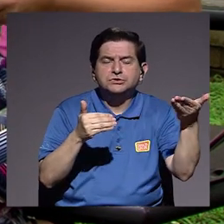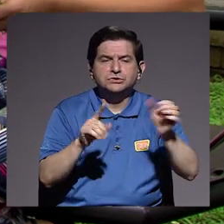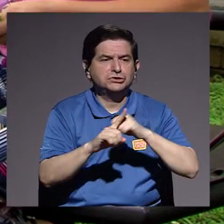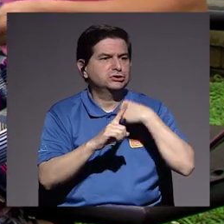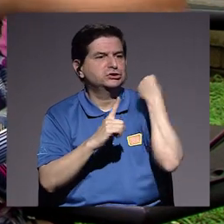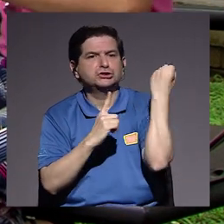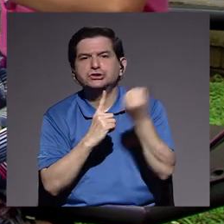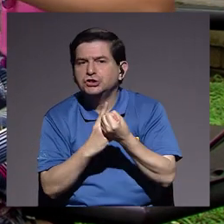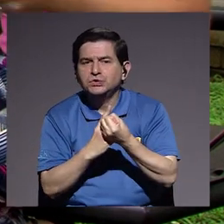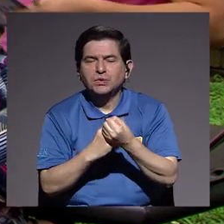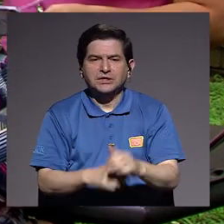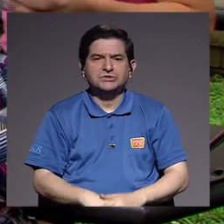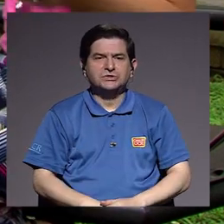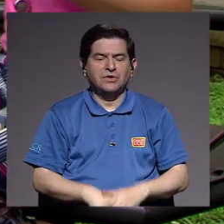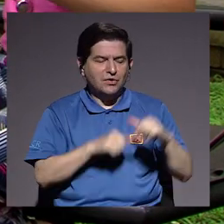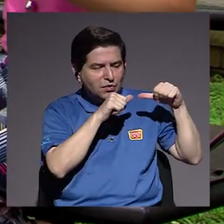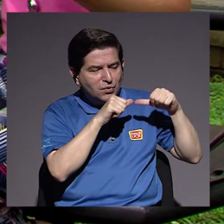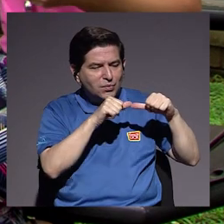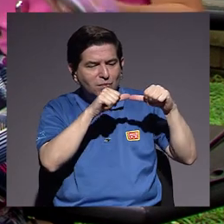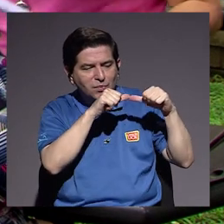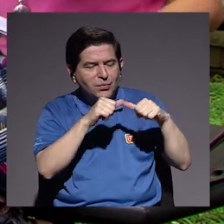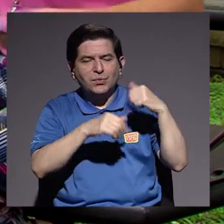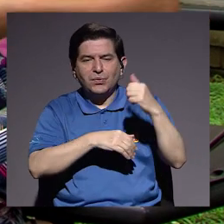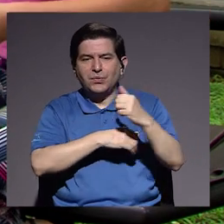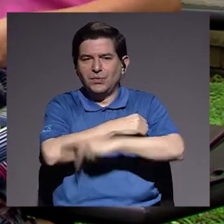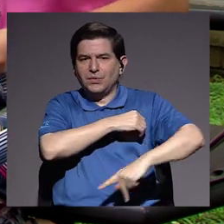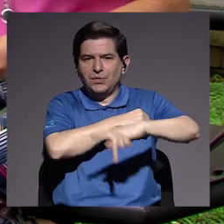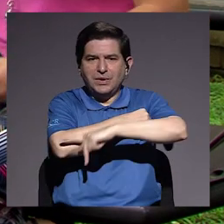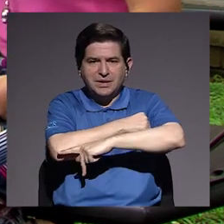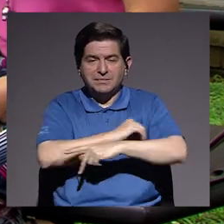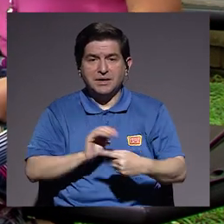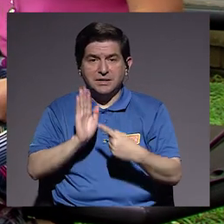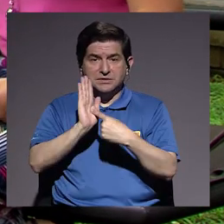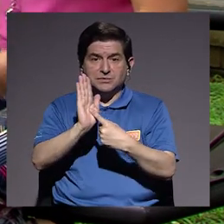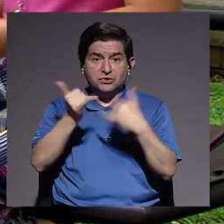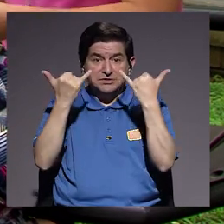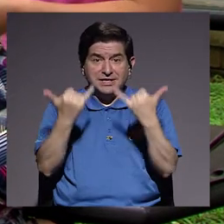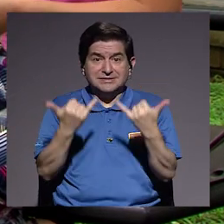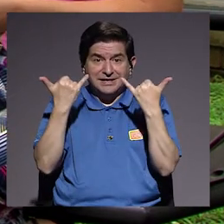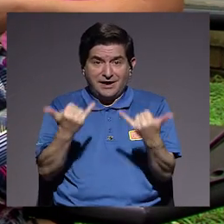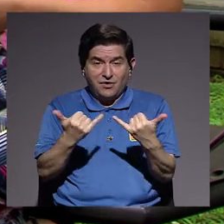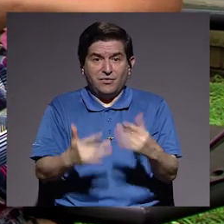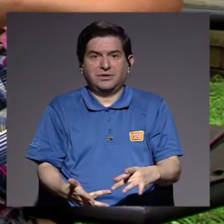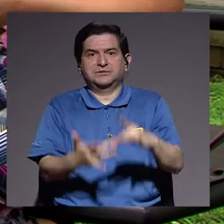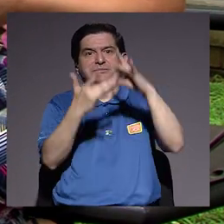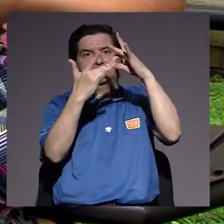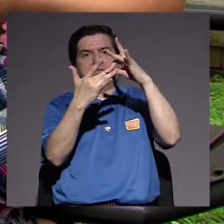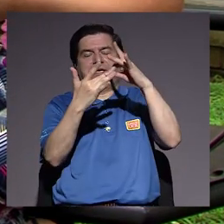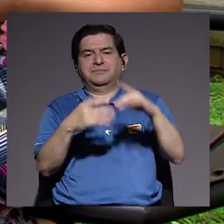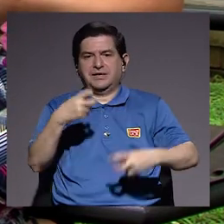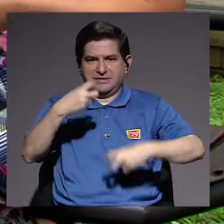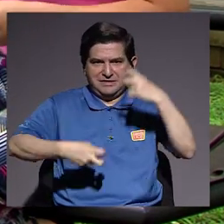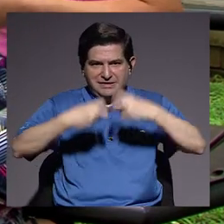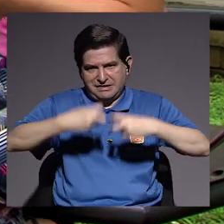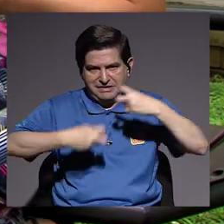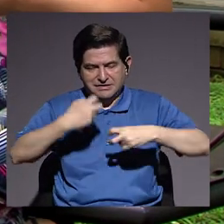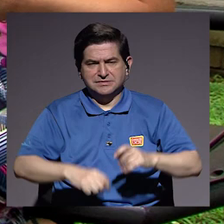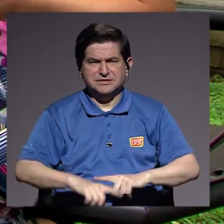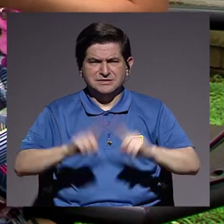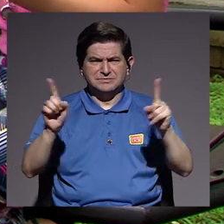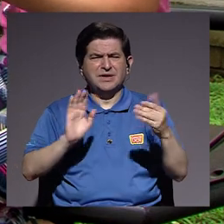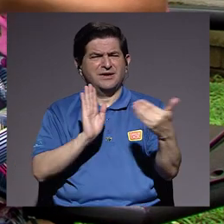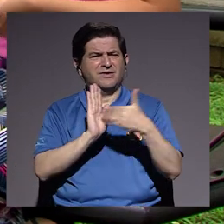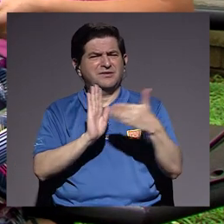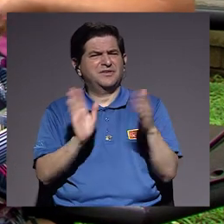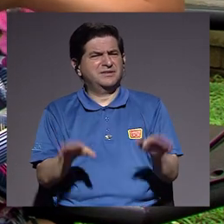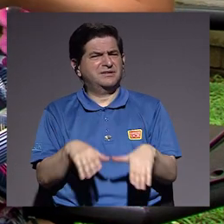elementos o situaciones que hemos venido arrastrando como país que se están evidenciando más en esta crisis, pero